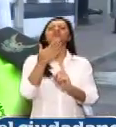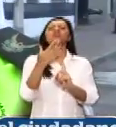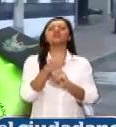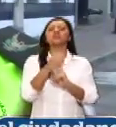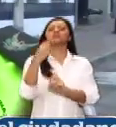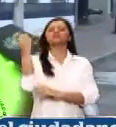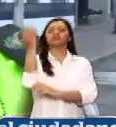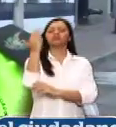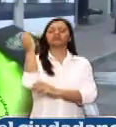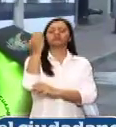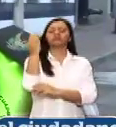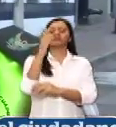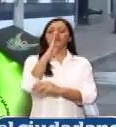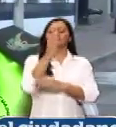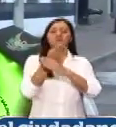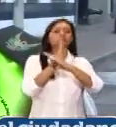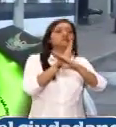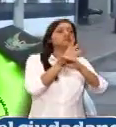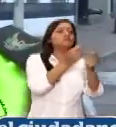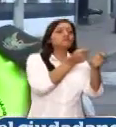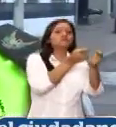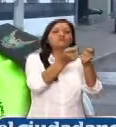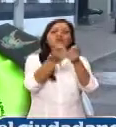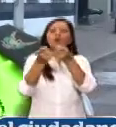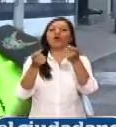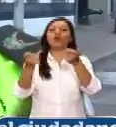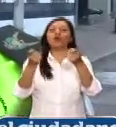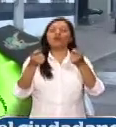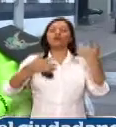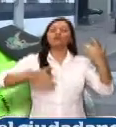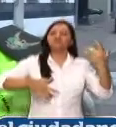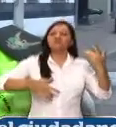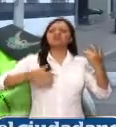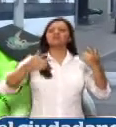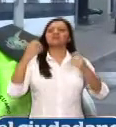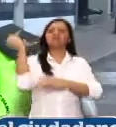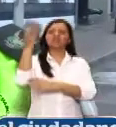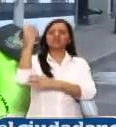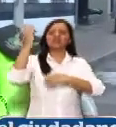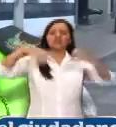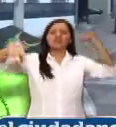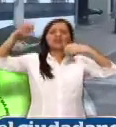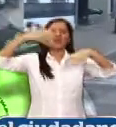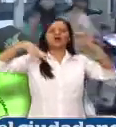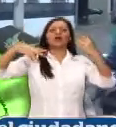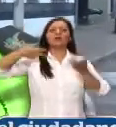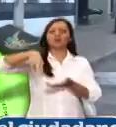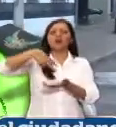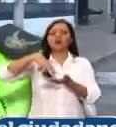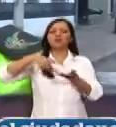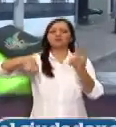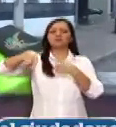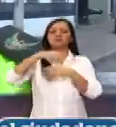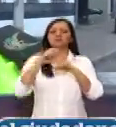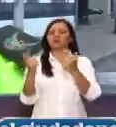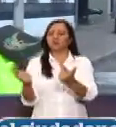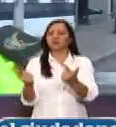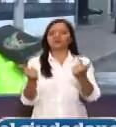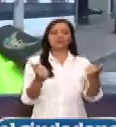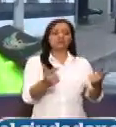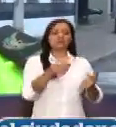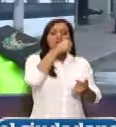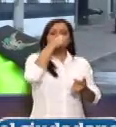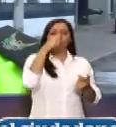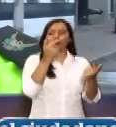patrullaje preventivo, control de espectáculos públicos, control de bares y discotecas, control migratorio, control de